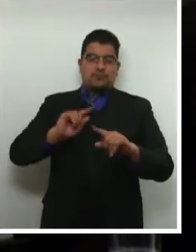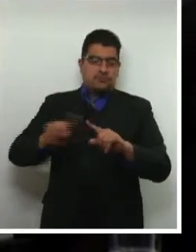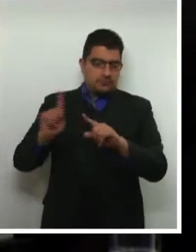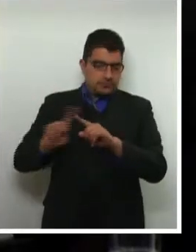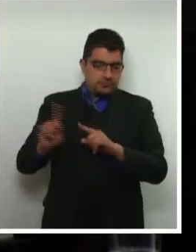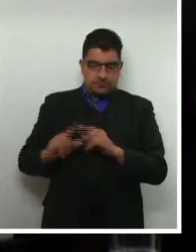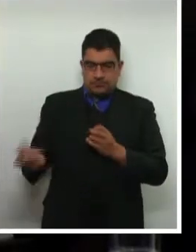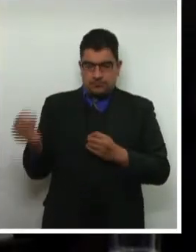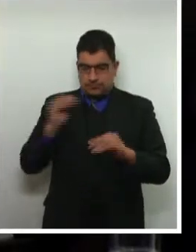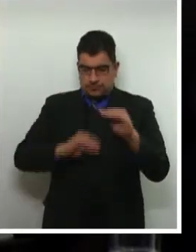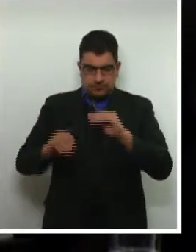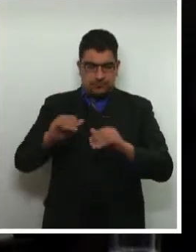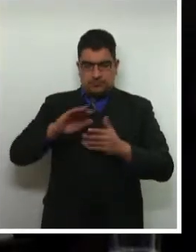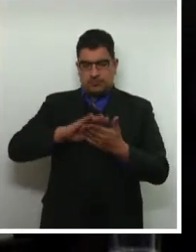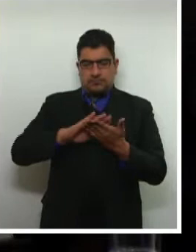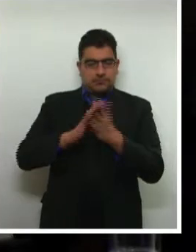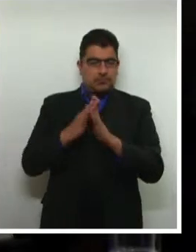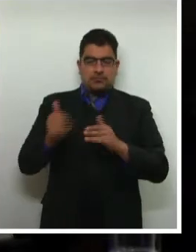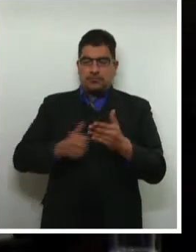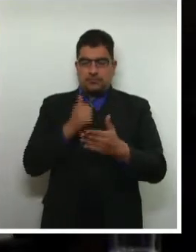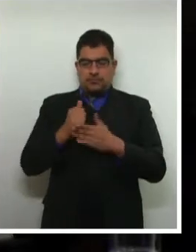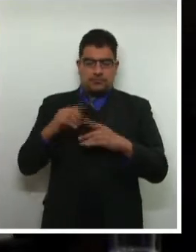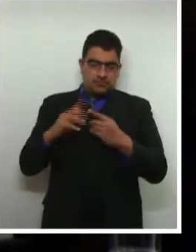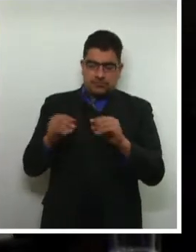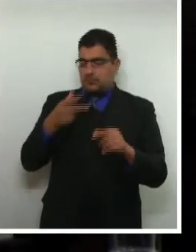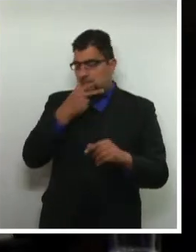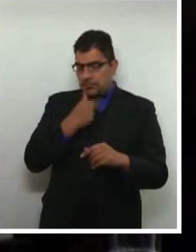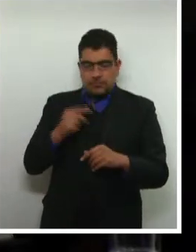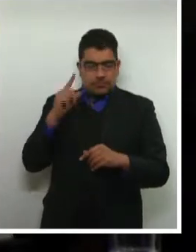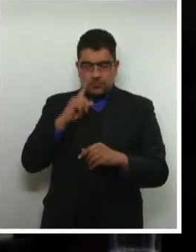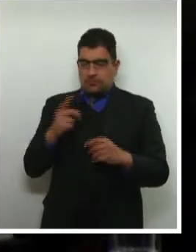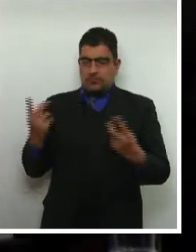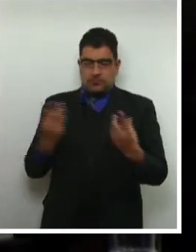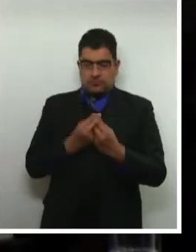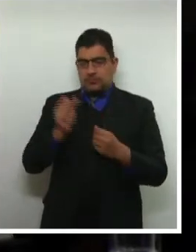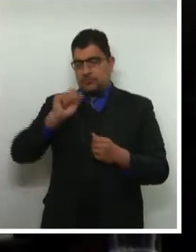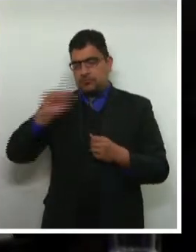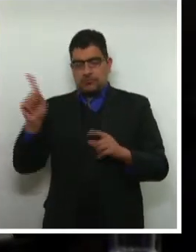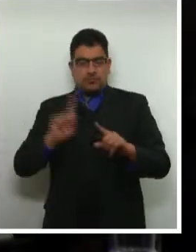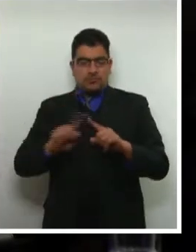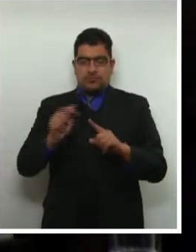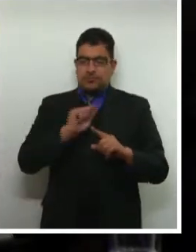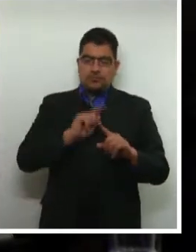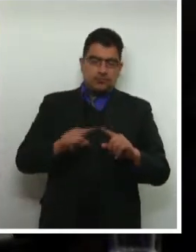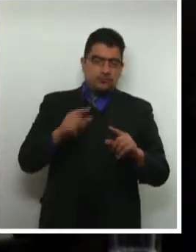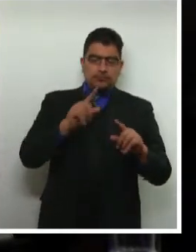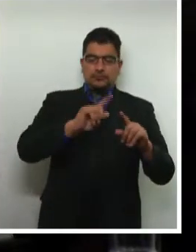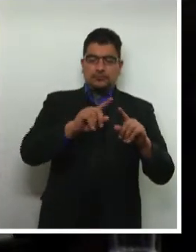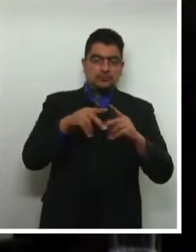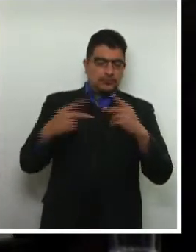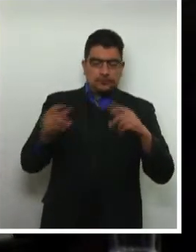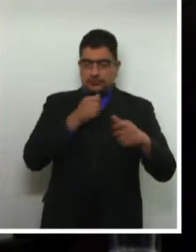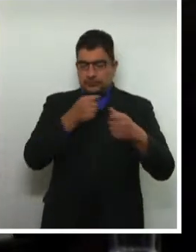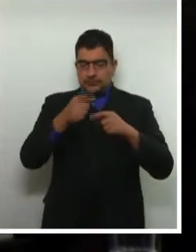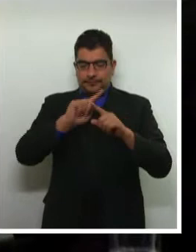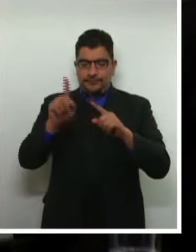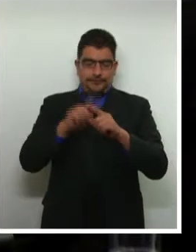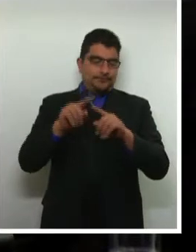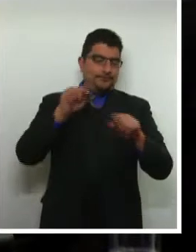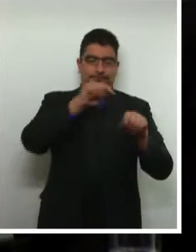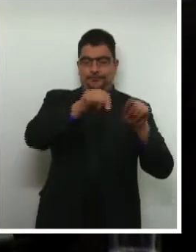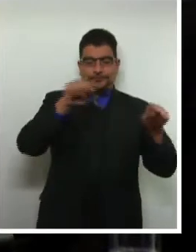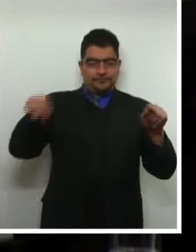transformaciones de la ciudad, integrado por cronistas, académicos, investigadores, ciudadanos de las demarcaciones territoriales